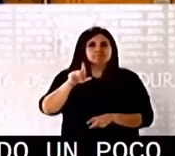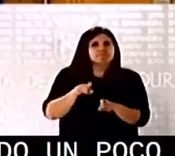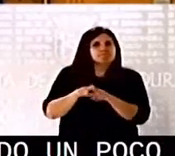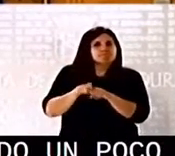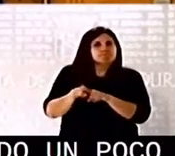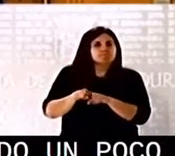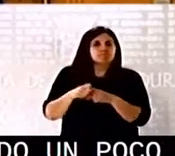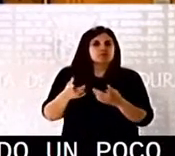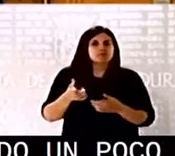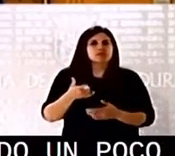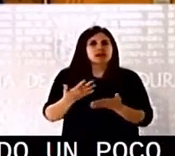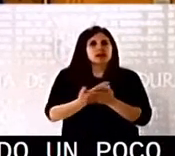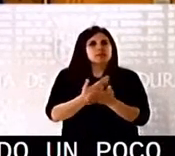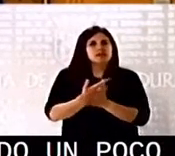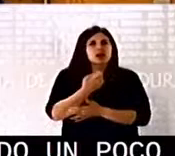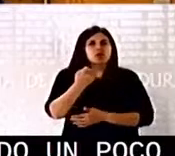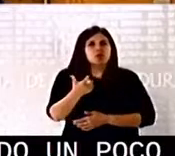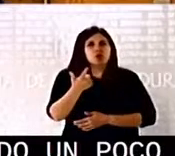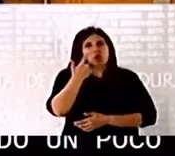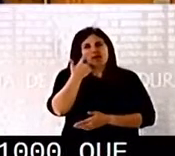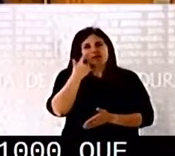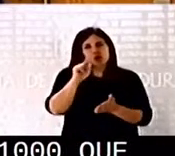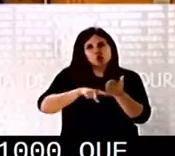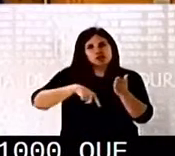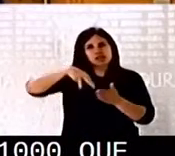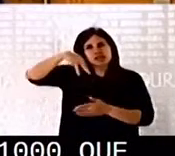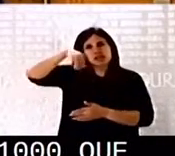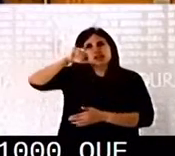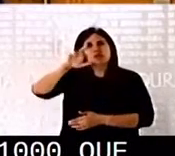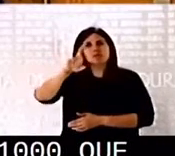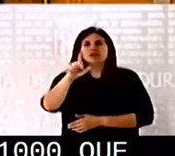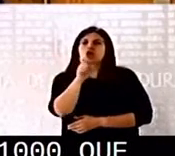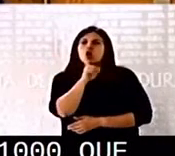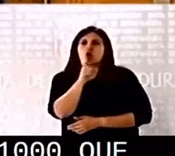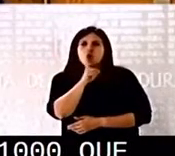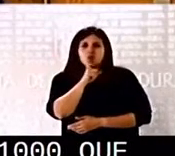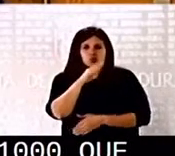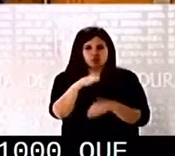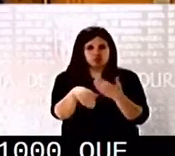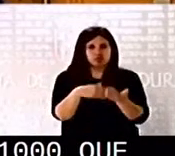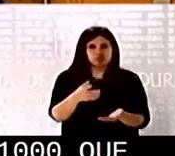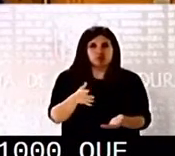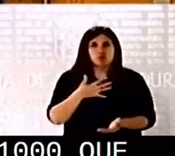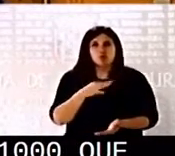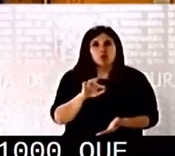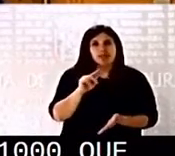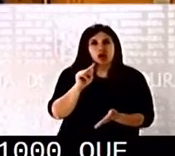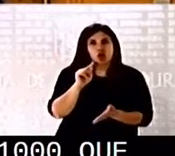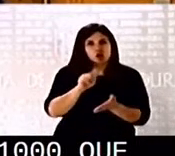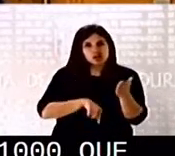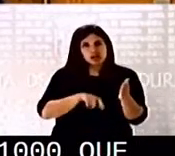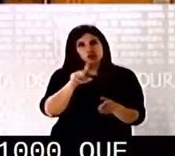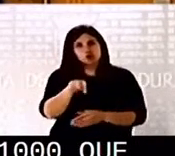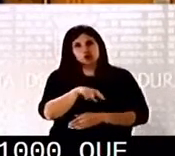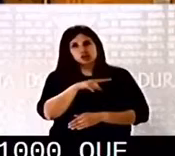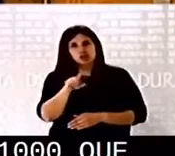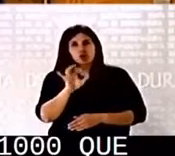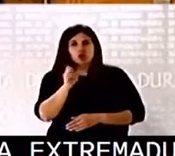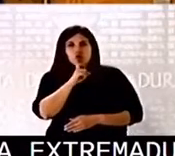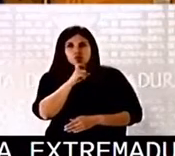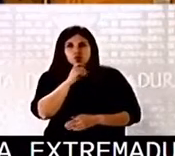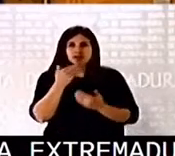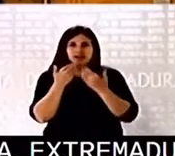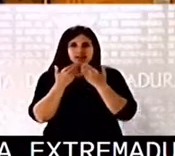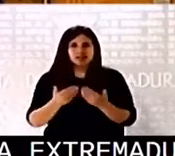contratas de los MIR, que según el Partido Popular en 3 días ya incluirían los contratos y están buscando fuera de Extremadura Plaza. Gracias.